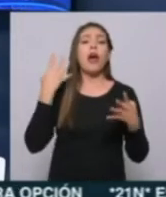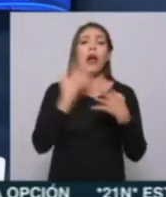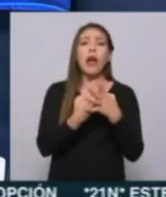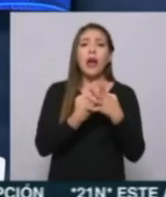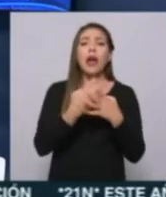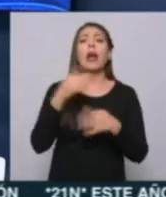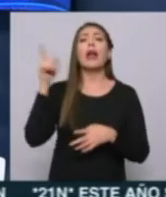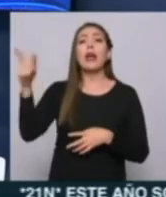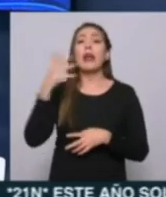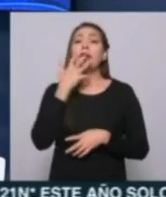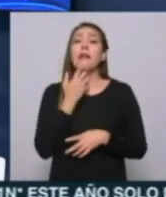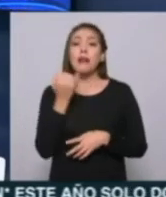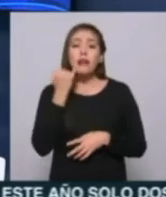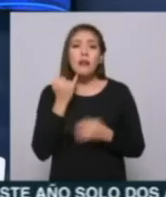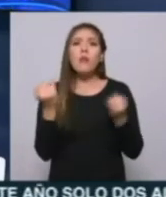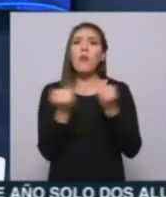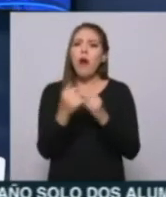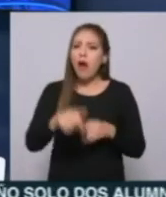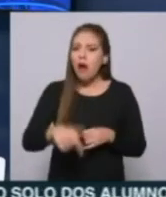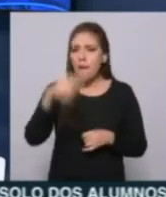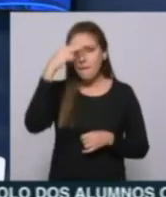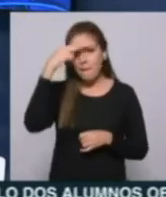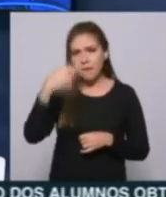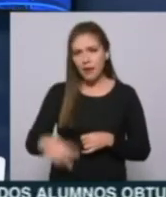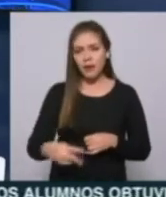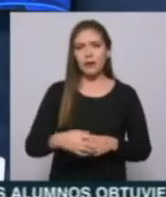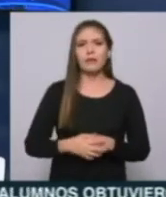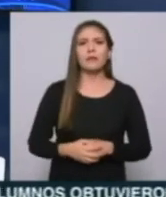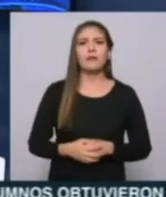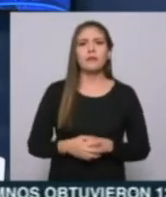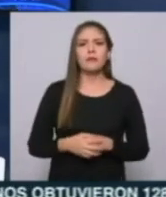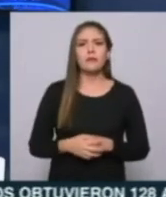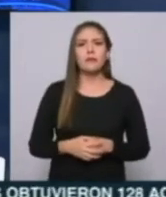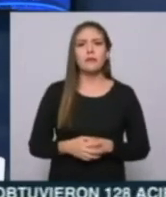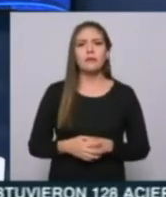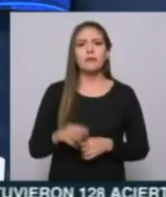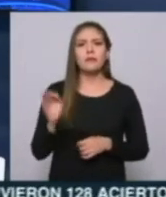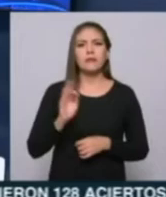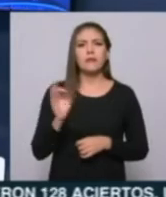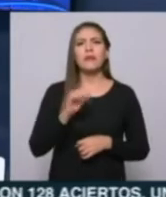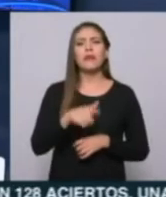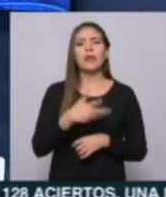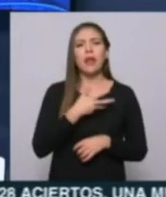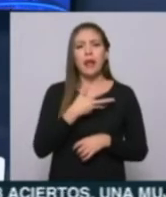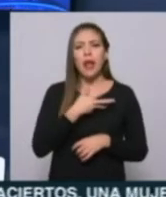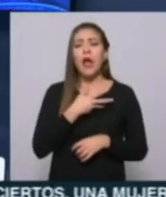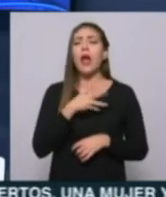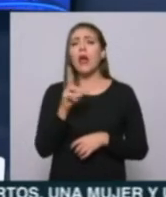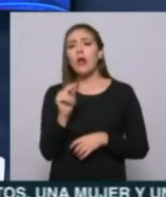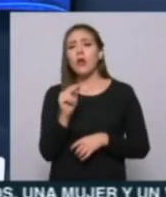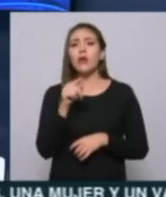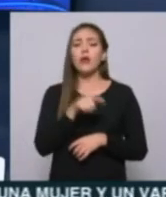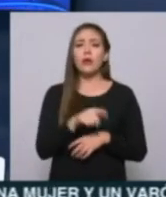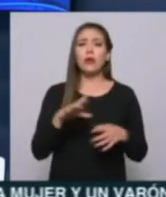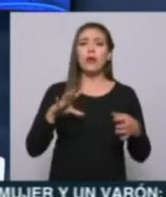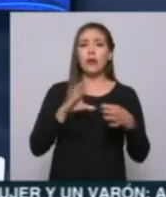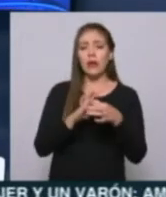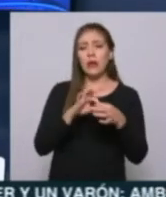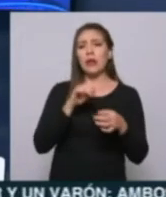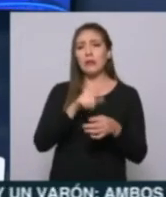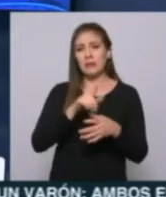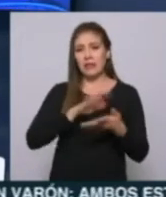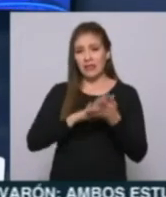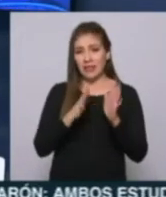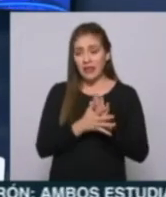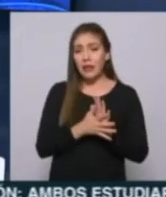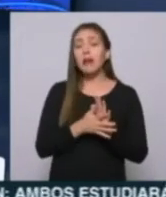Israel, también en México. Y para despejar dudas sobre si existen o no lazos criminales entre México e Israel, saludamos con mucho